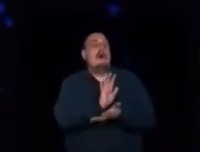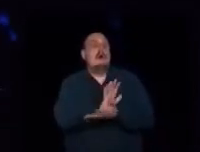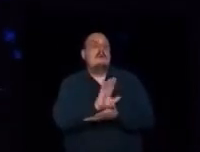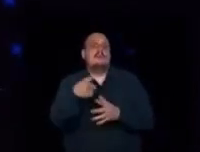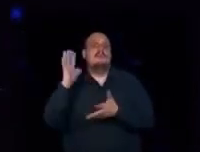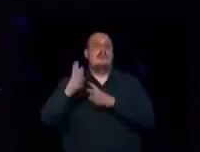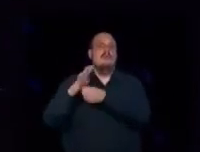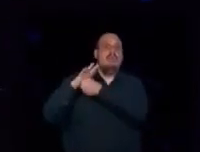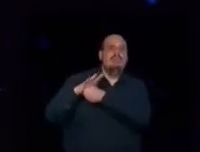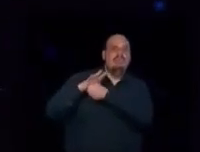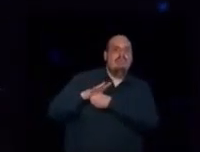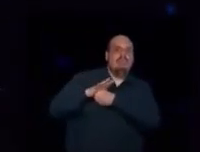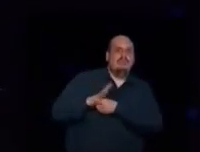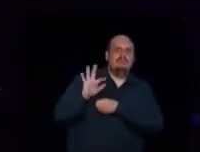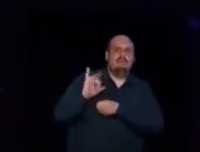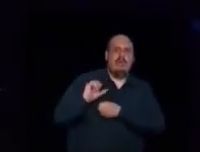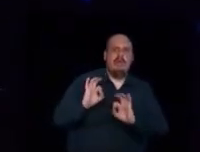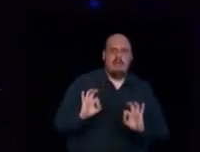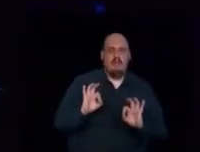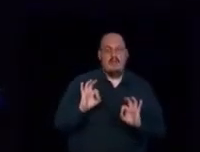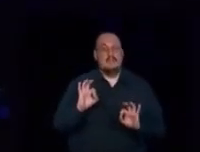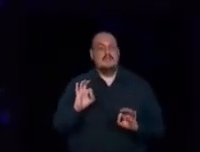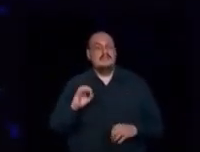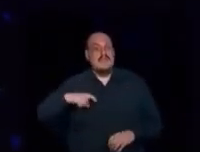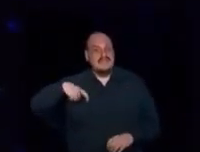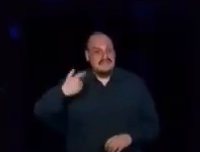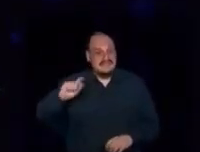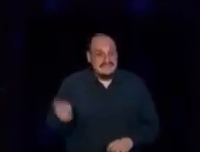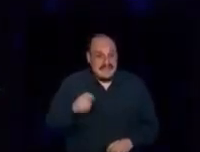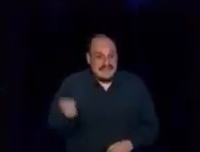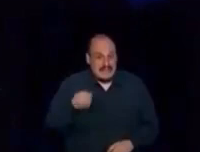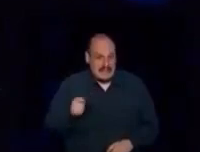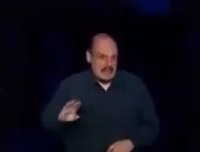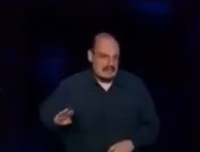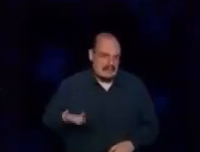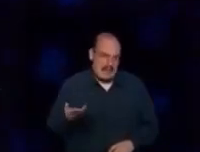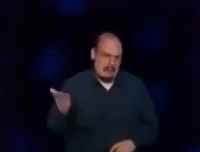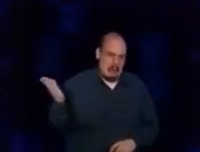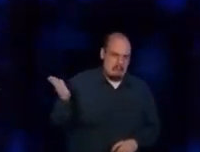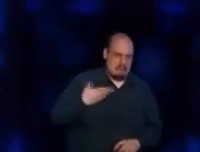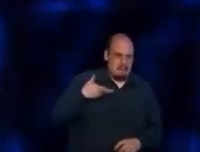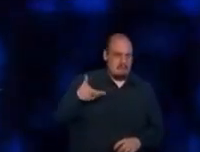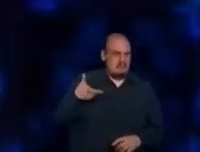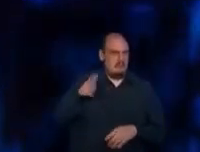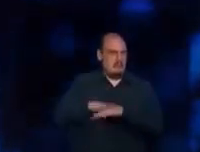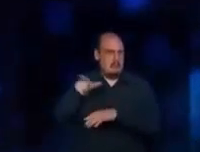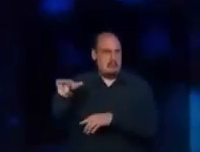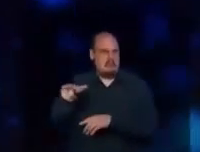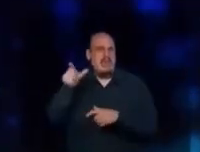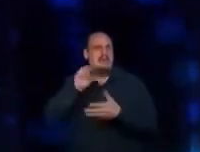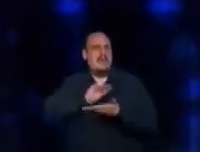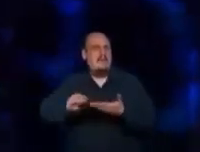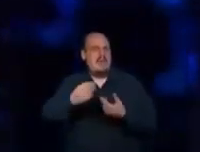explotarnos cada día más. Y la dirigencia sindical traidora es la que garantiza esa fragmentación. Por